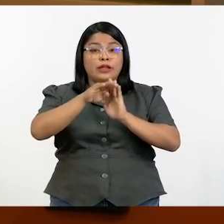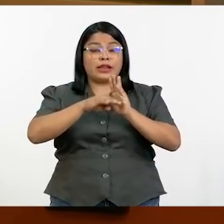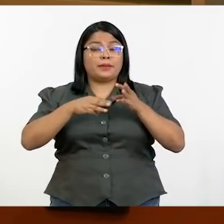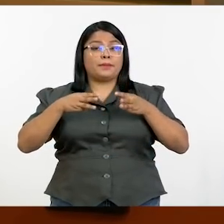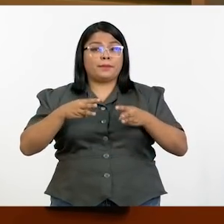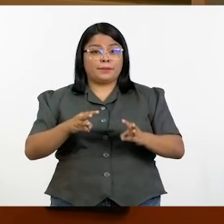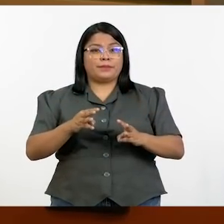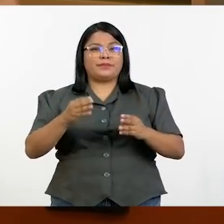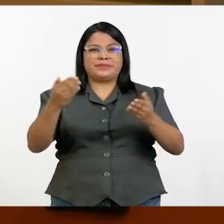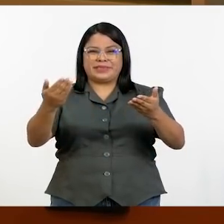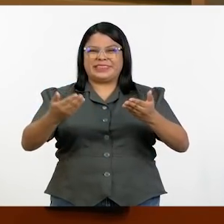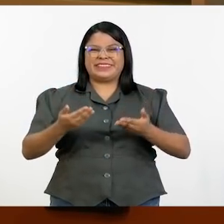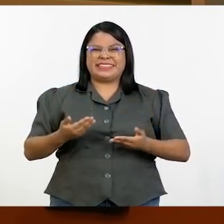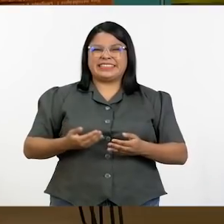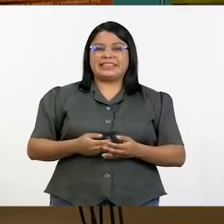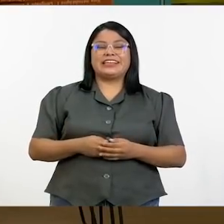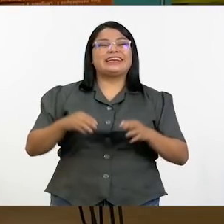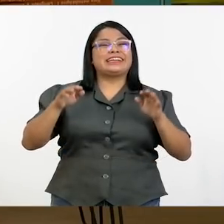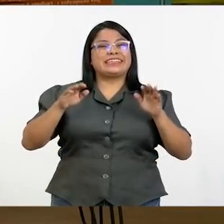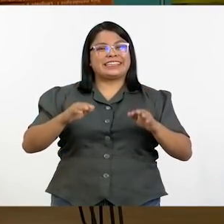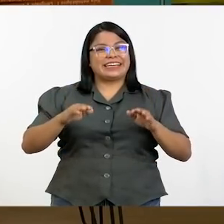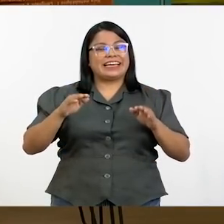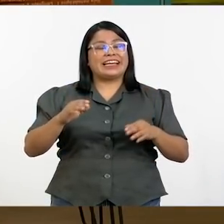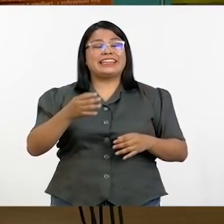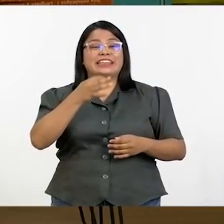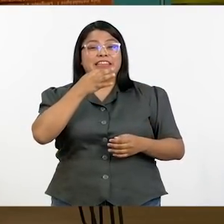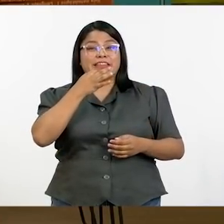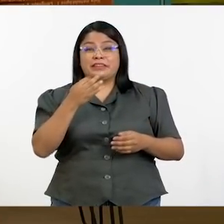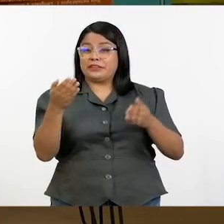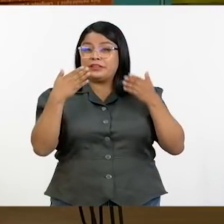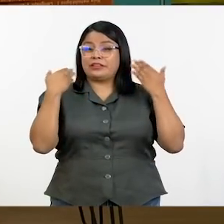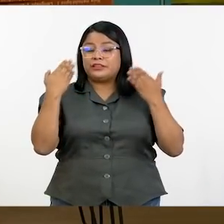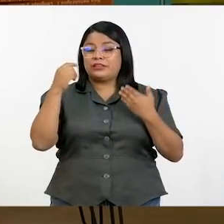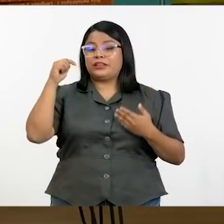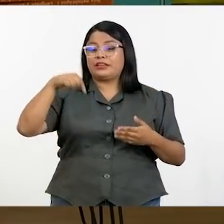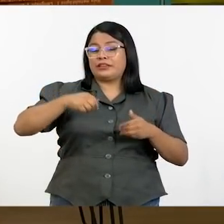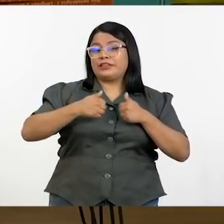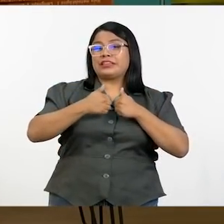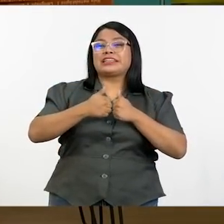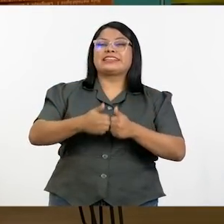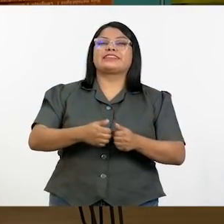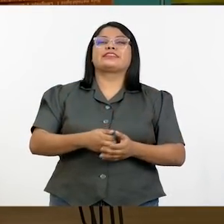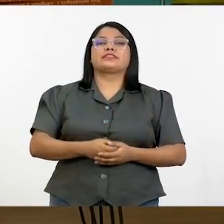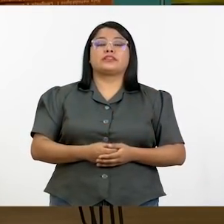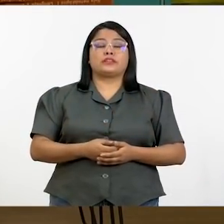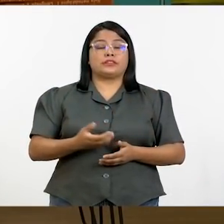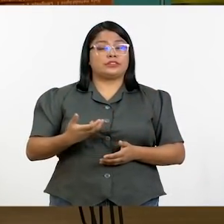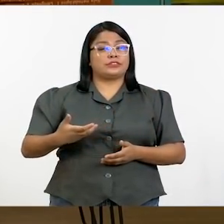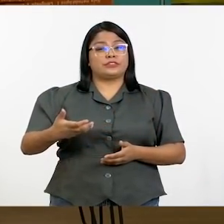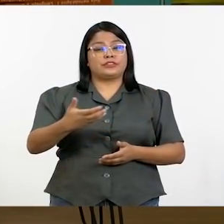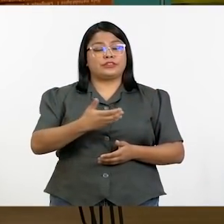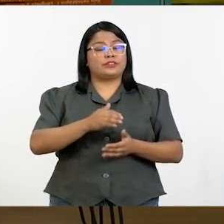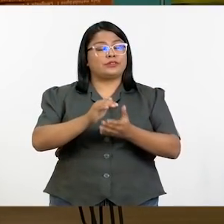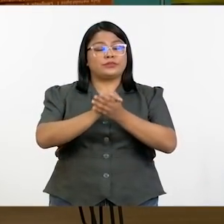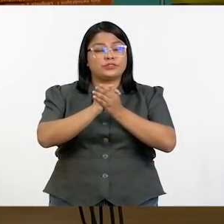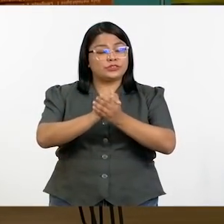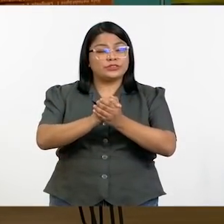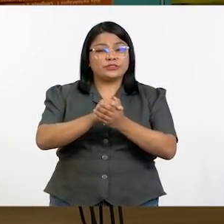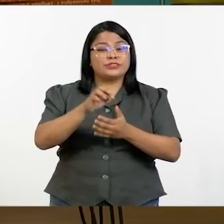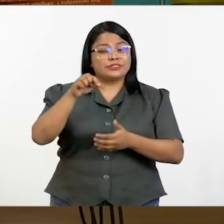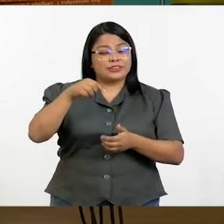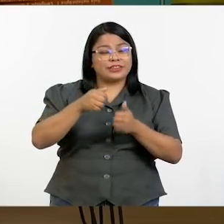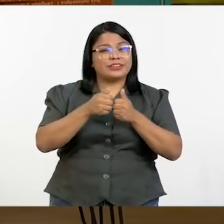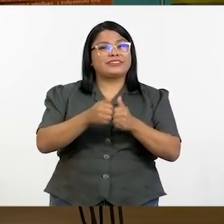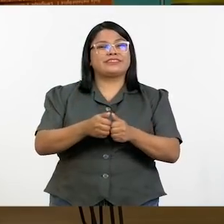guías metodológicas. Bienvenida, Esmeralda. Gracias, Paola, de verdad me alegra mucho estar contigo el día de hoy. Y para nosotros también es un gusto que nos